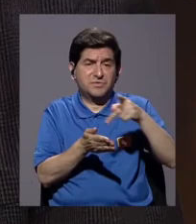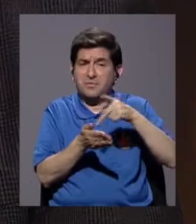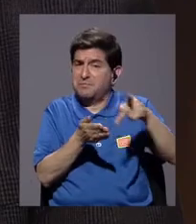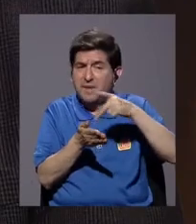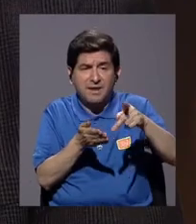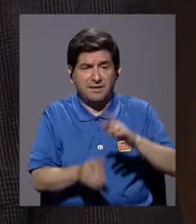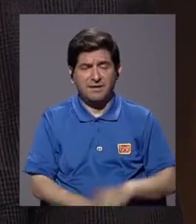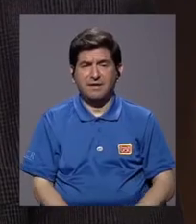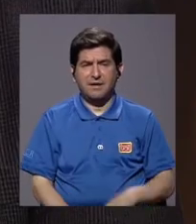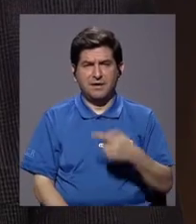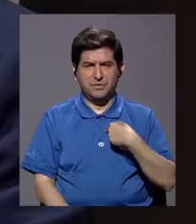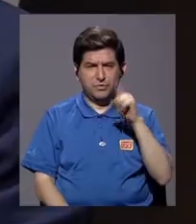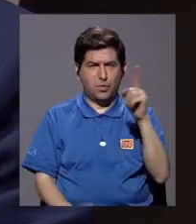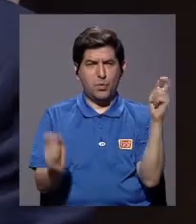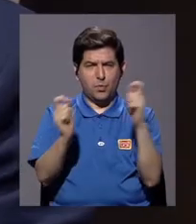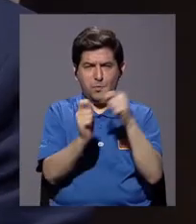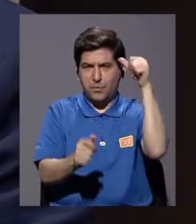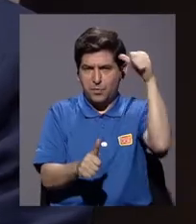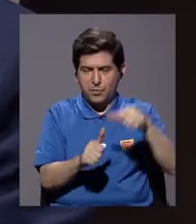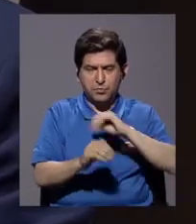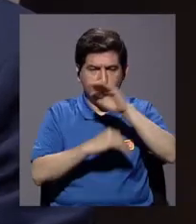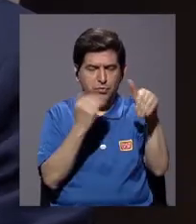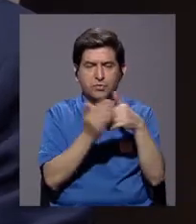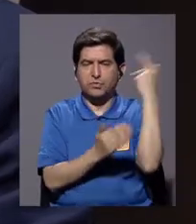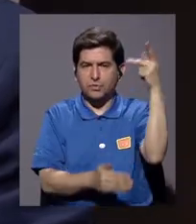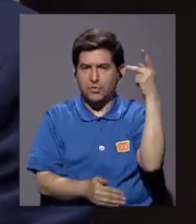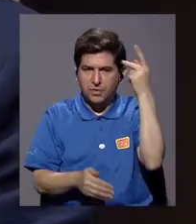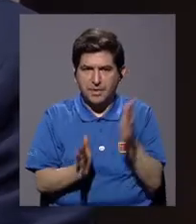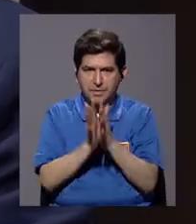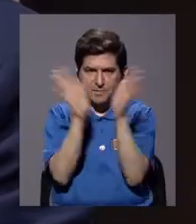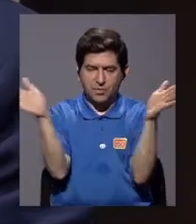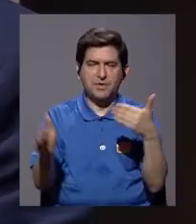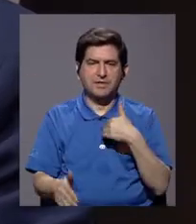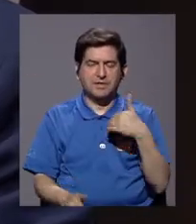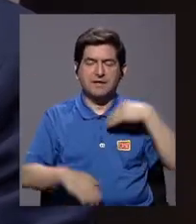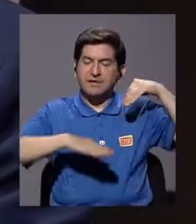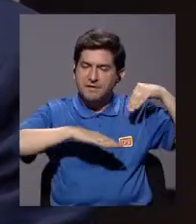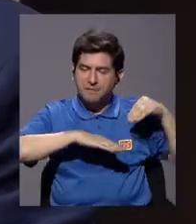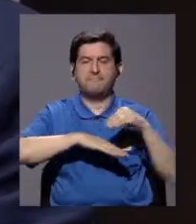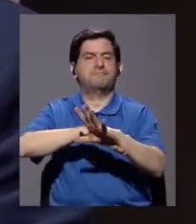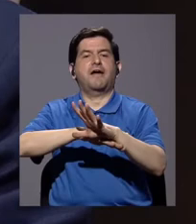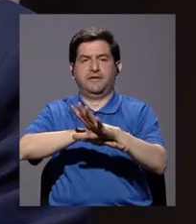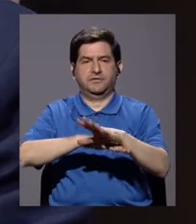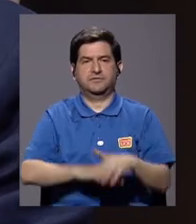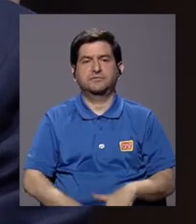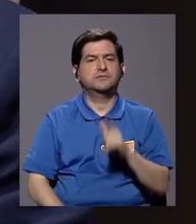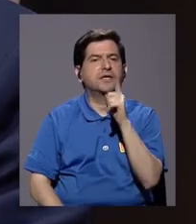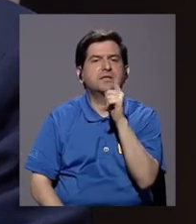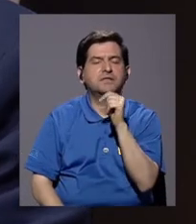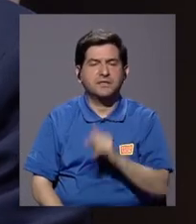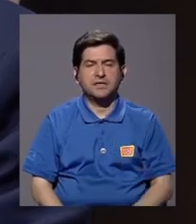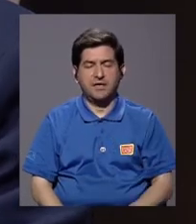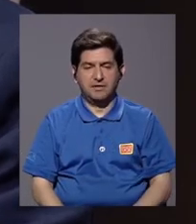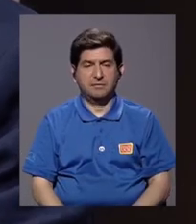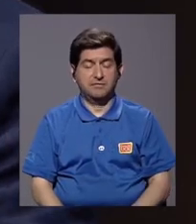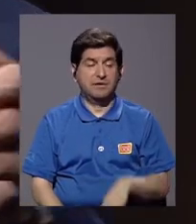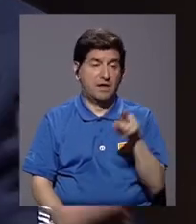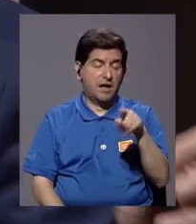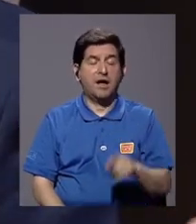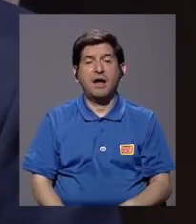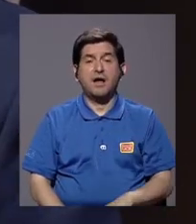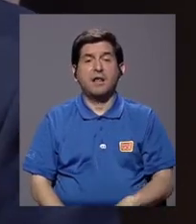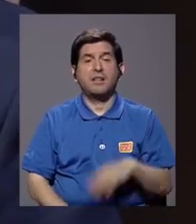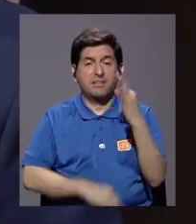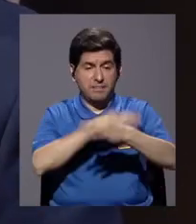factura. Bueno, es que yo voy a un punto. Todas las políticas públicas tienen un efecto sobre, de carácter económico y